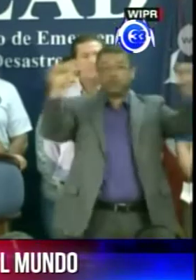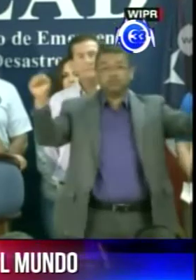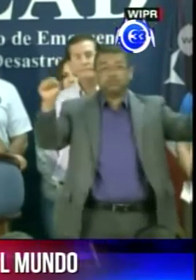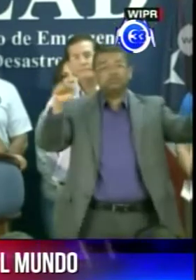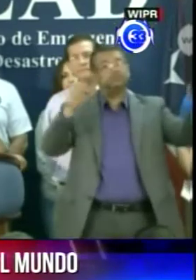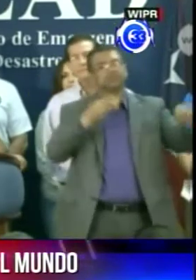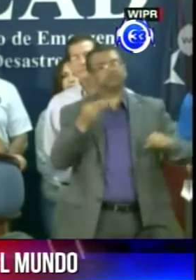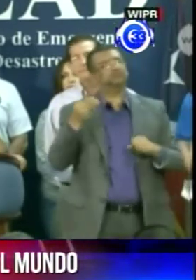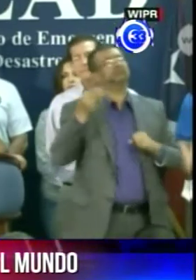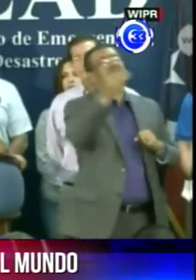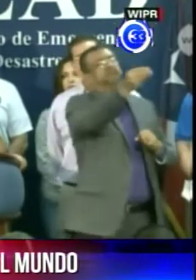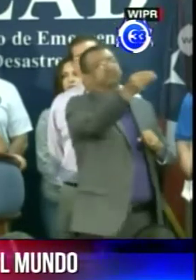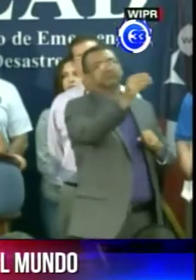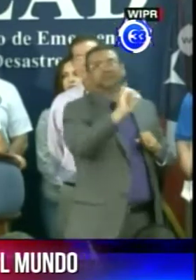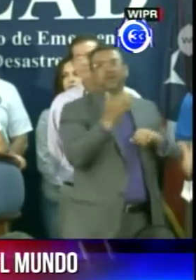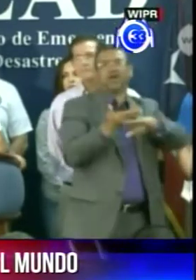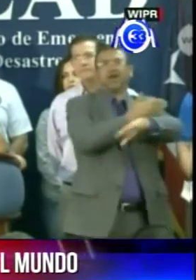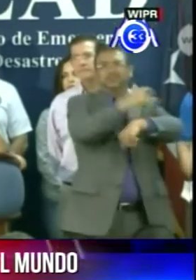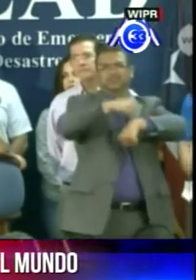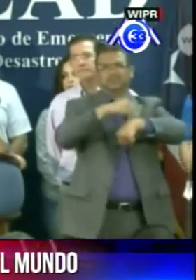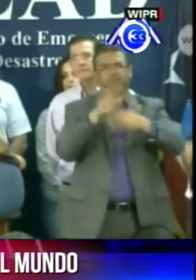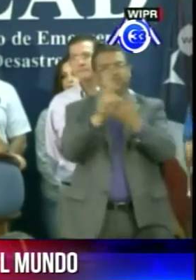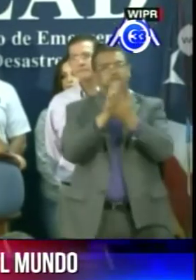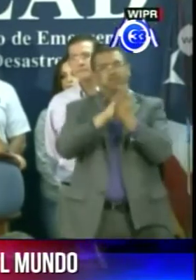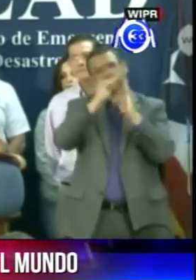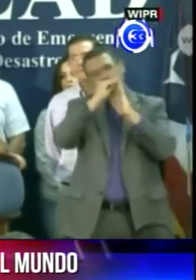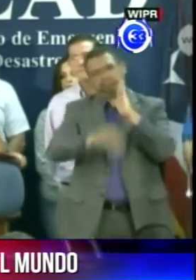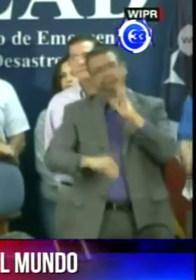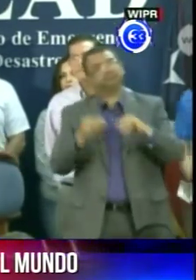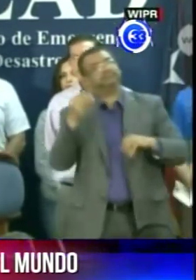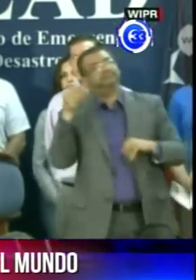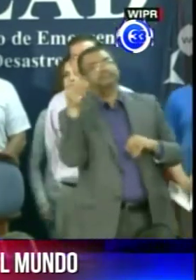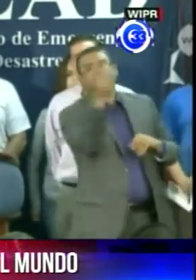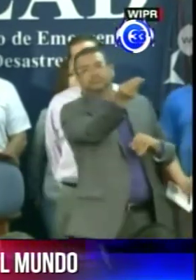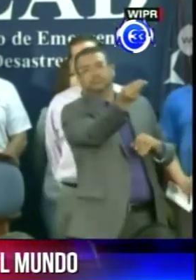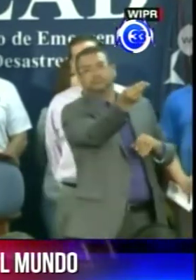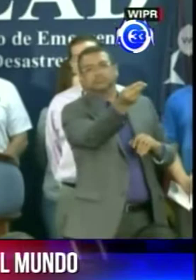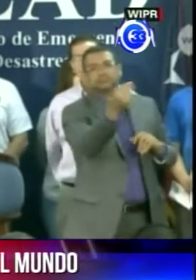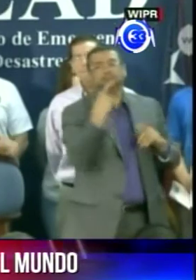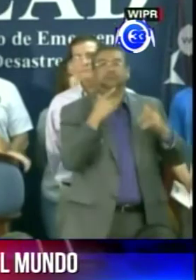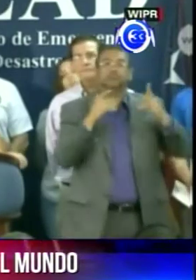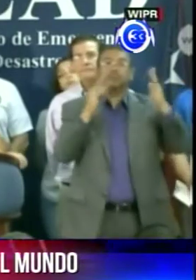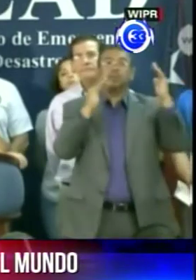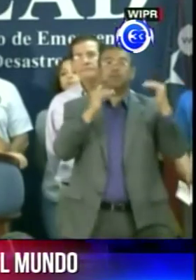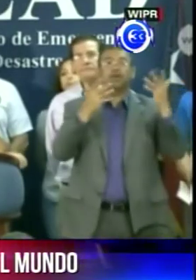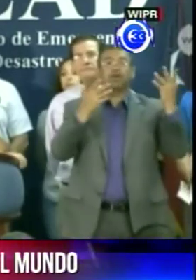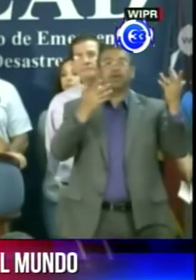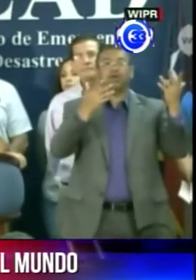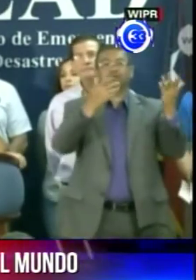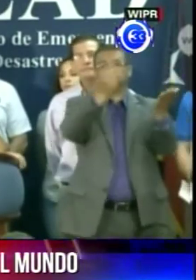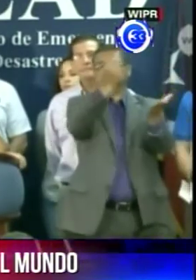un pre-landfall emergency declaration que esperamos que se pueda estar trabajando